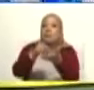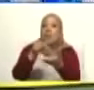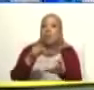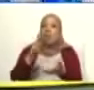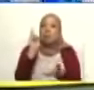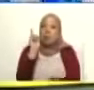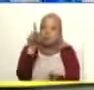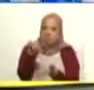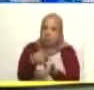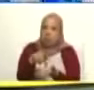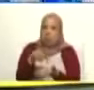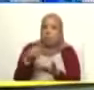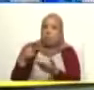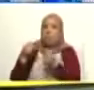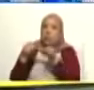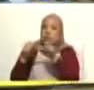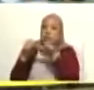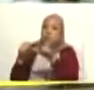presente.